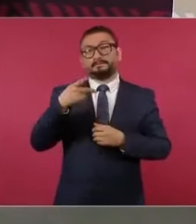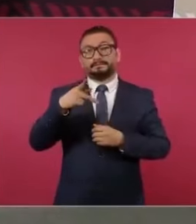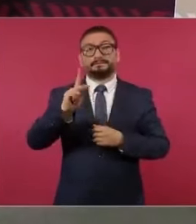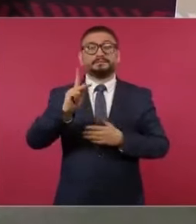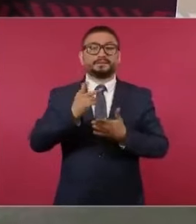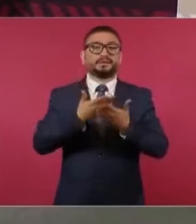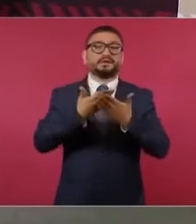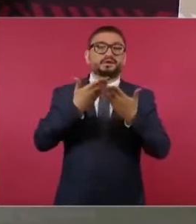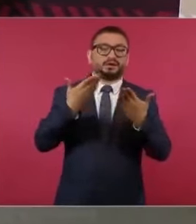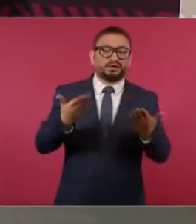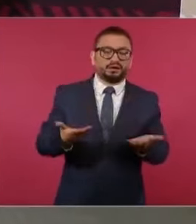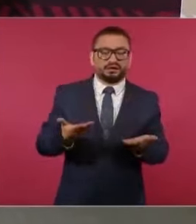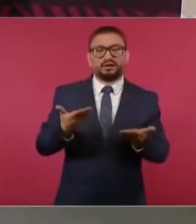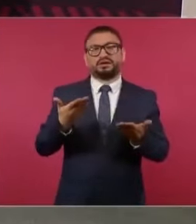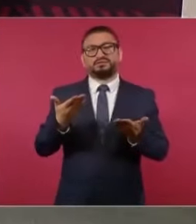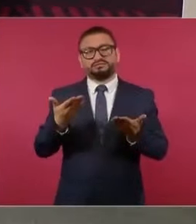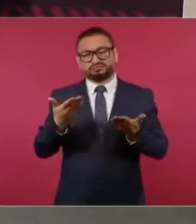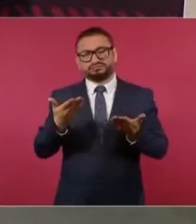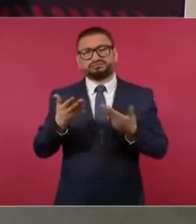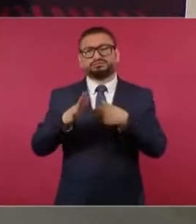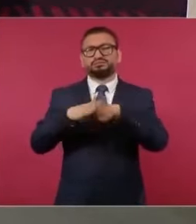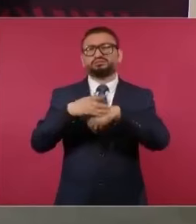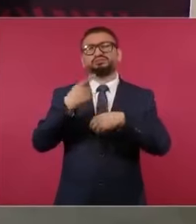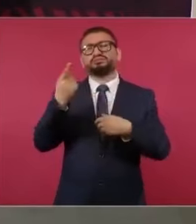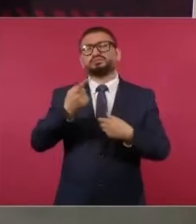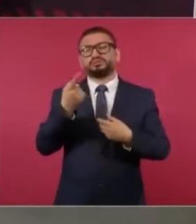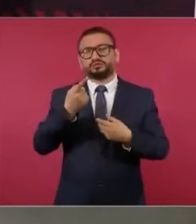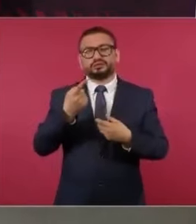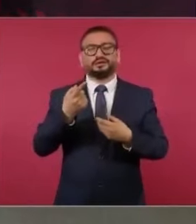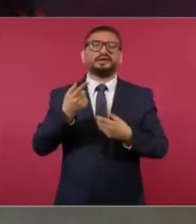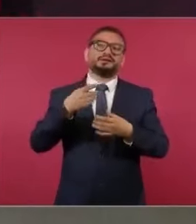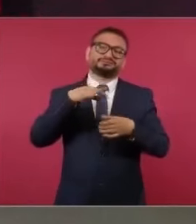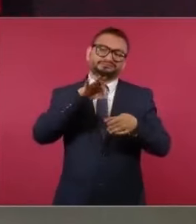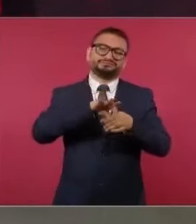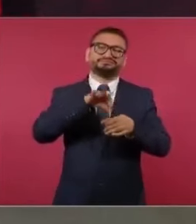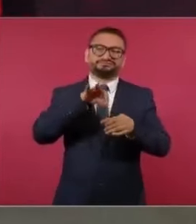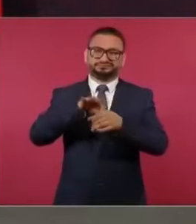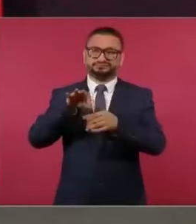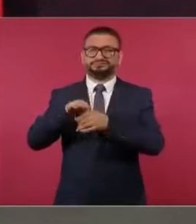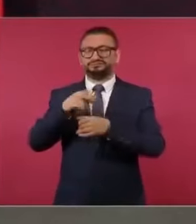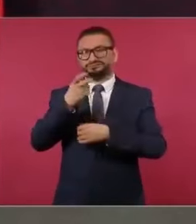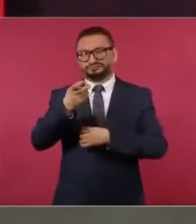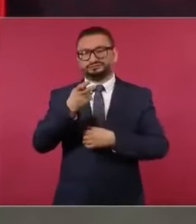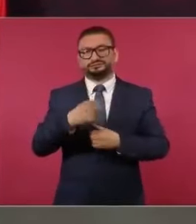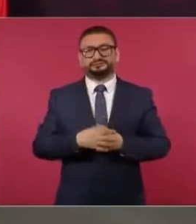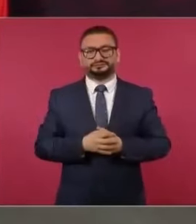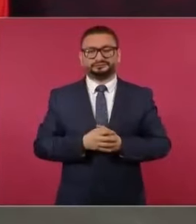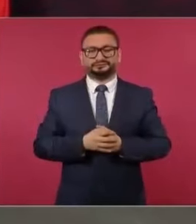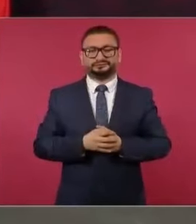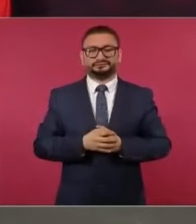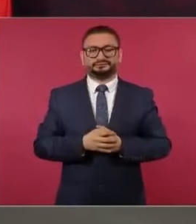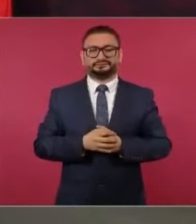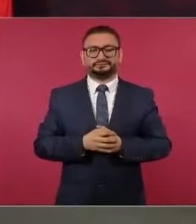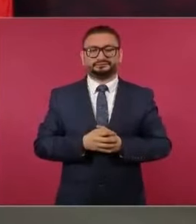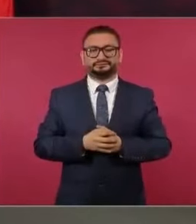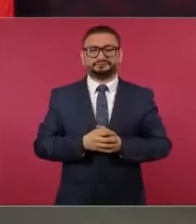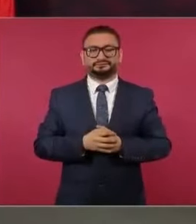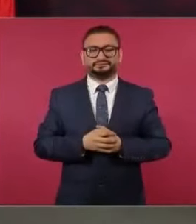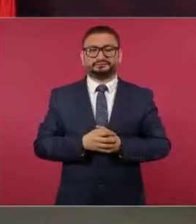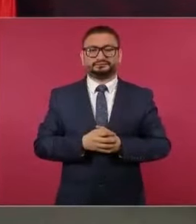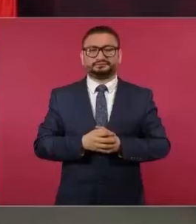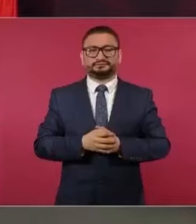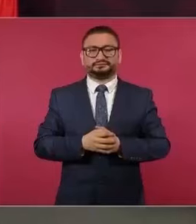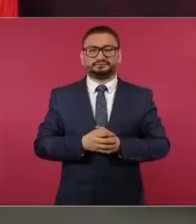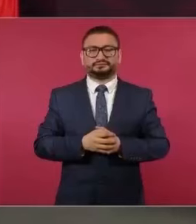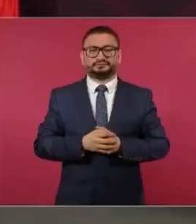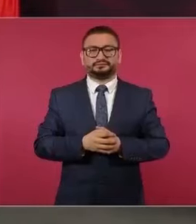gestiones para buscar un acuerdo en relación a las medidas tomadas por estado est Unidos en la importación de aguacate mexicano a pesar de la